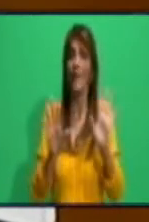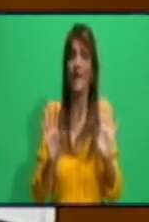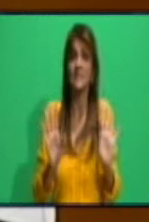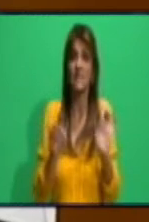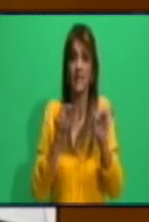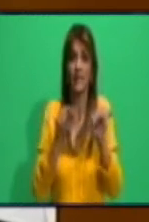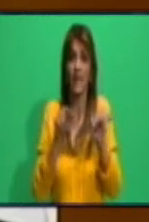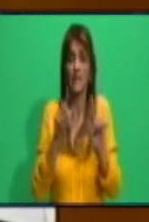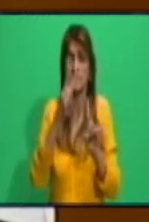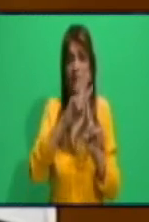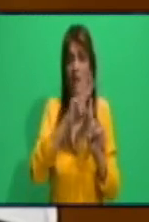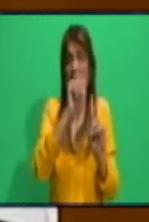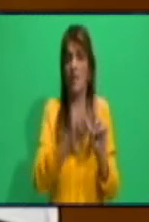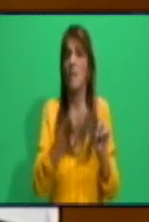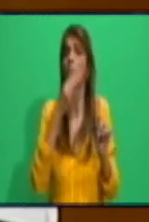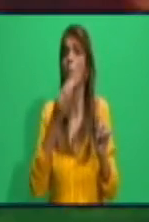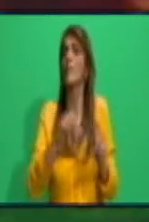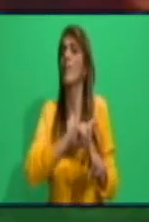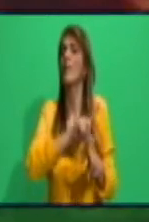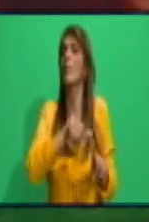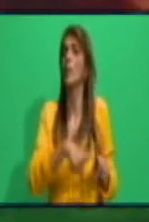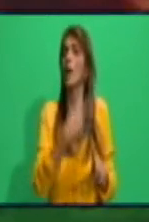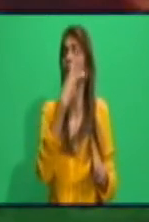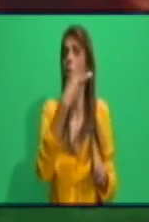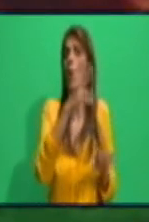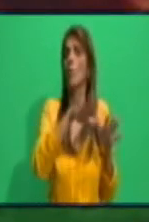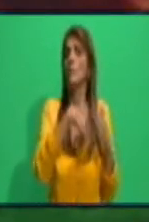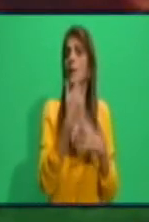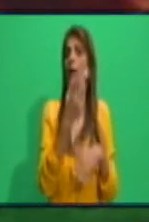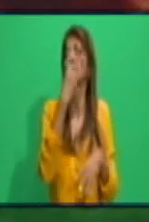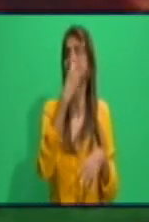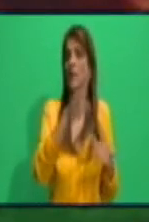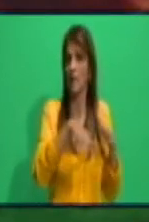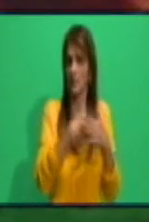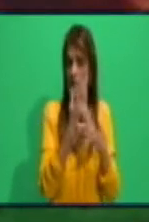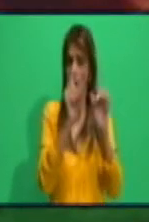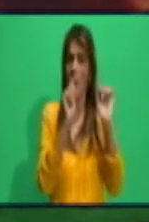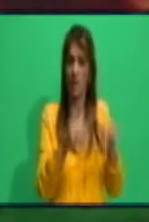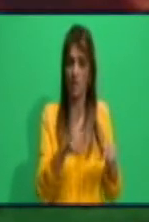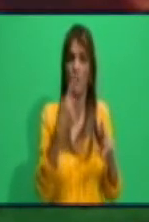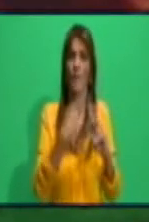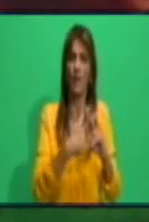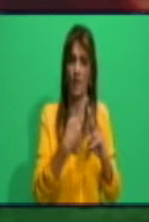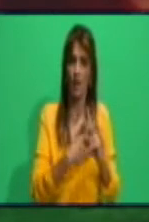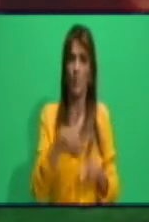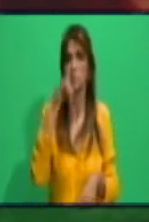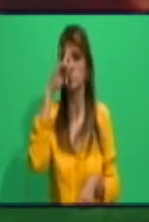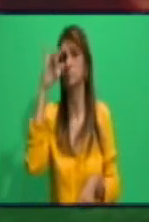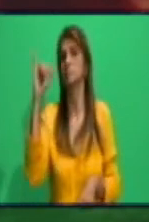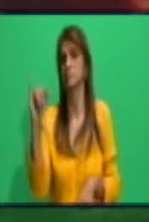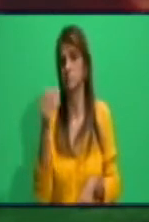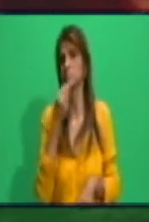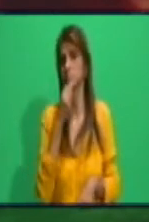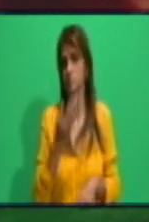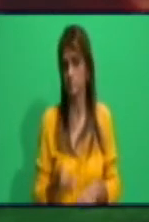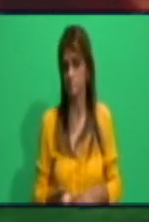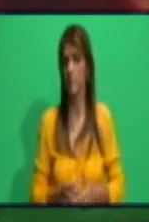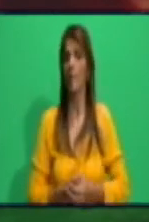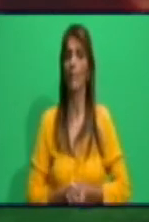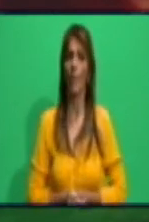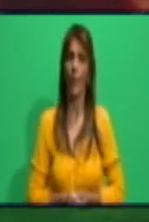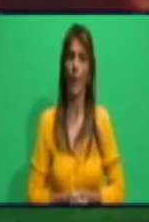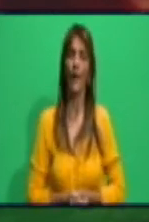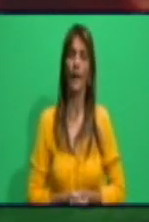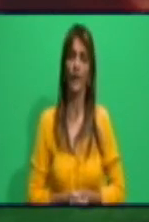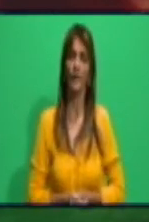no le han dado la capacidad. ¿Pero puede demorar 2 días, 3 días sí, una muestra aquí en Bayamo? Puede demorar 2 días. Puede demorarse 2 días. Entonces no era tan así como